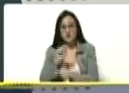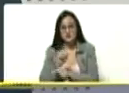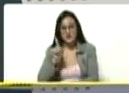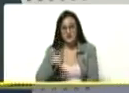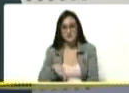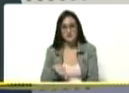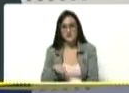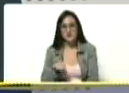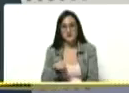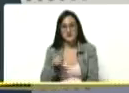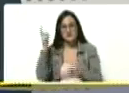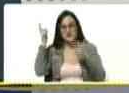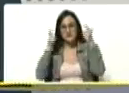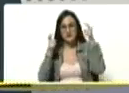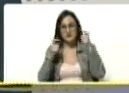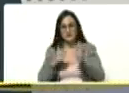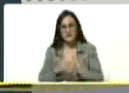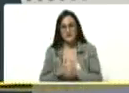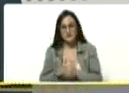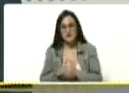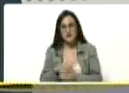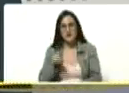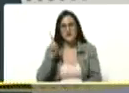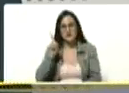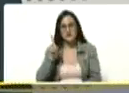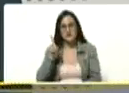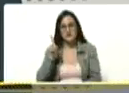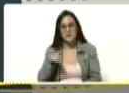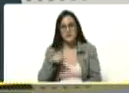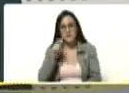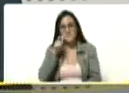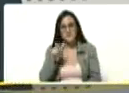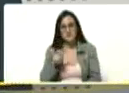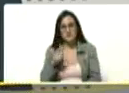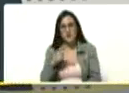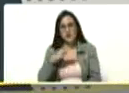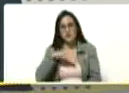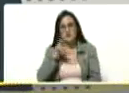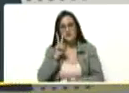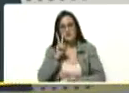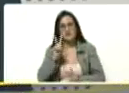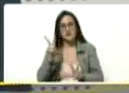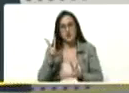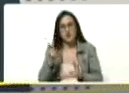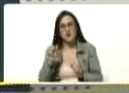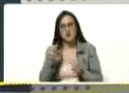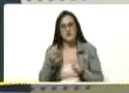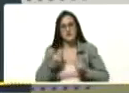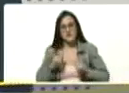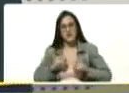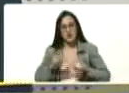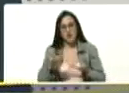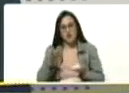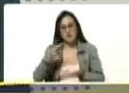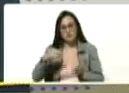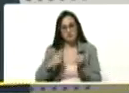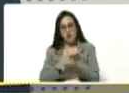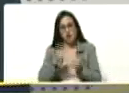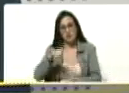que Hugo Chávez es también la persona que está en nuestra visión y que vio por nosotros. With great